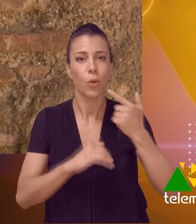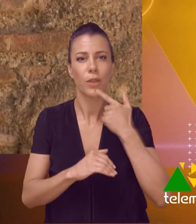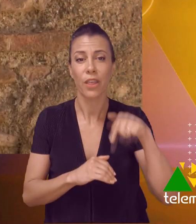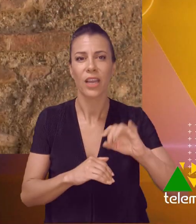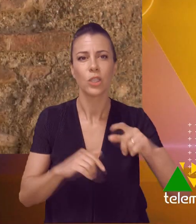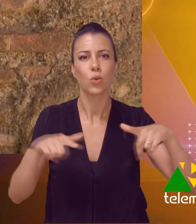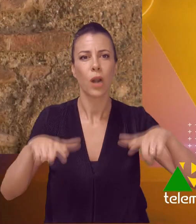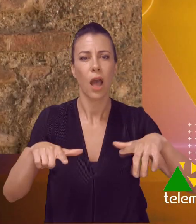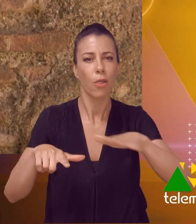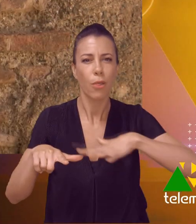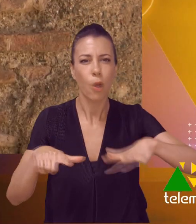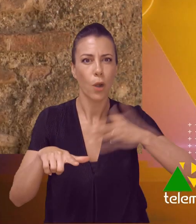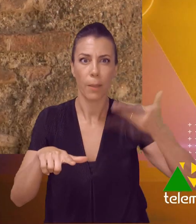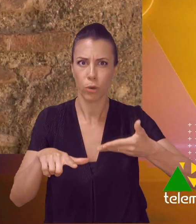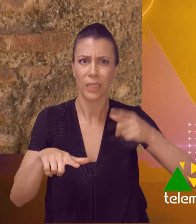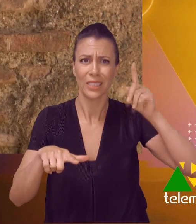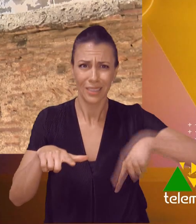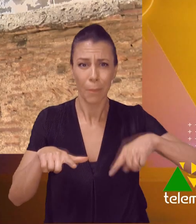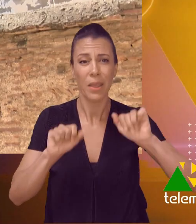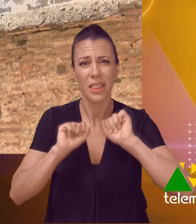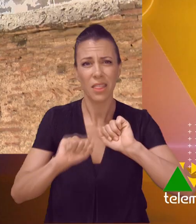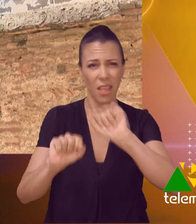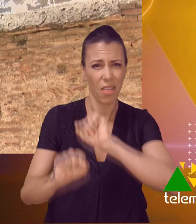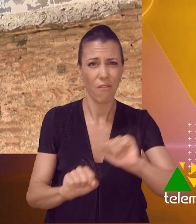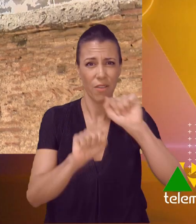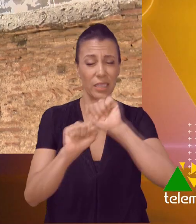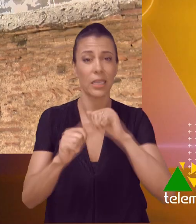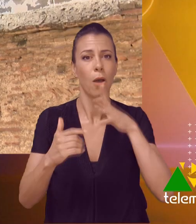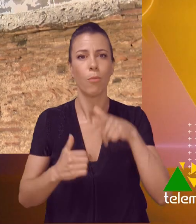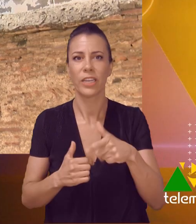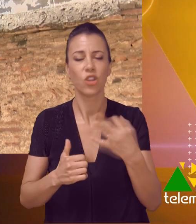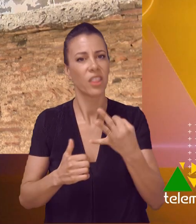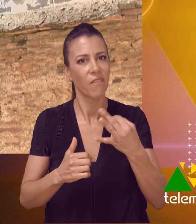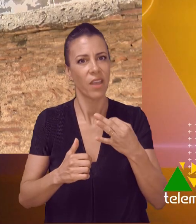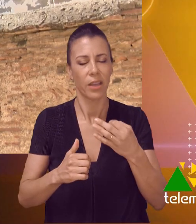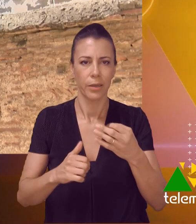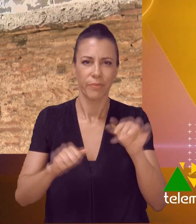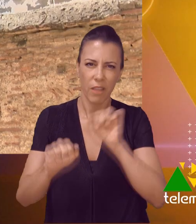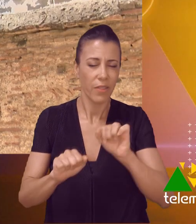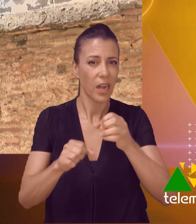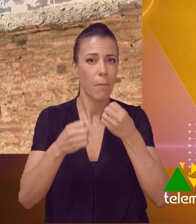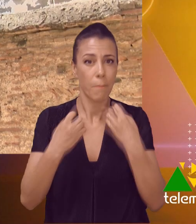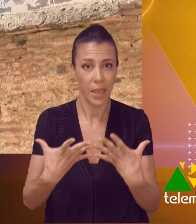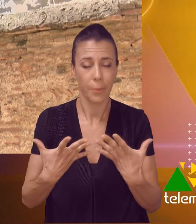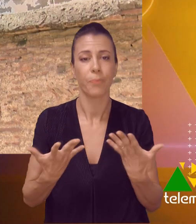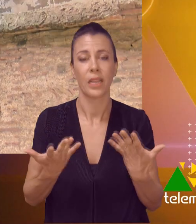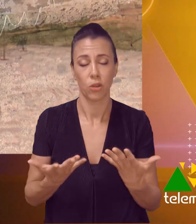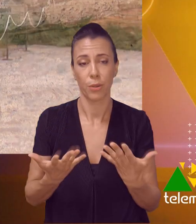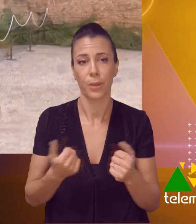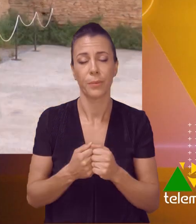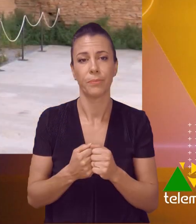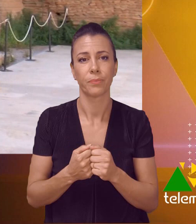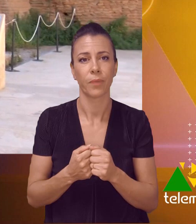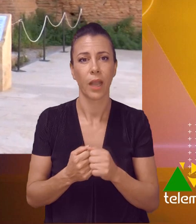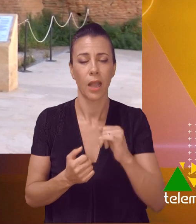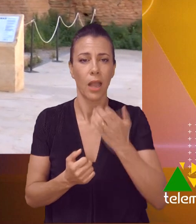zona importante de defensa también, y por lo tanto hay que defenderla adecuadamente. Es decir, que tendríamos